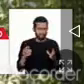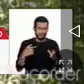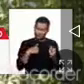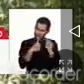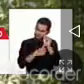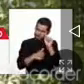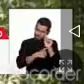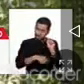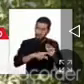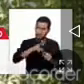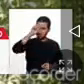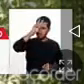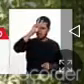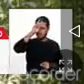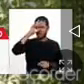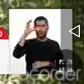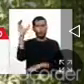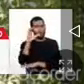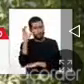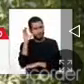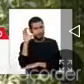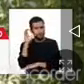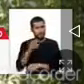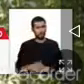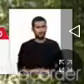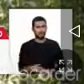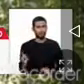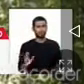La hermandad de Perú, de Colombia,